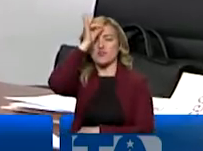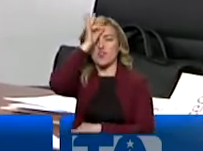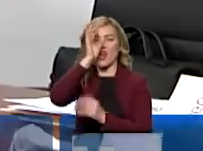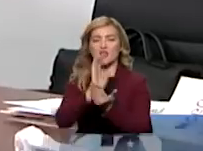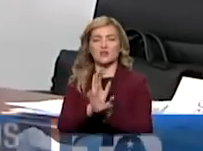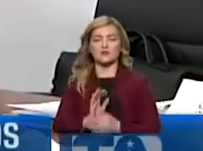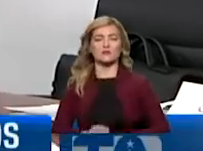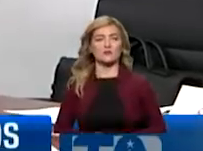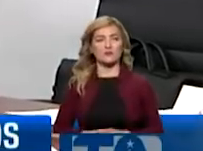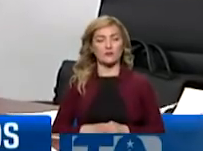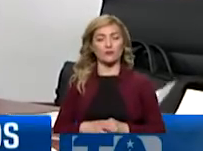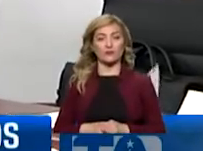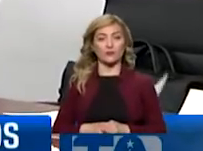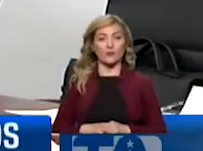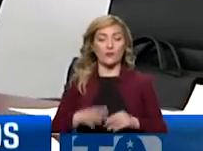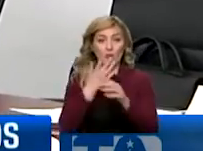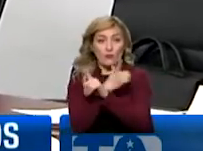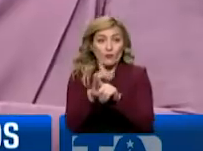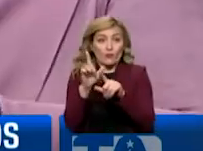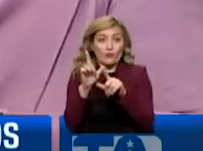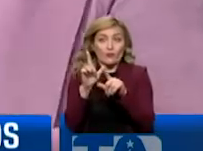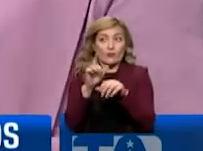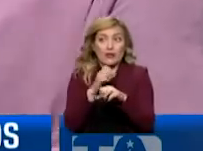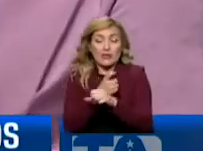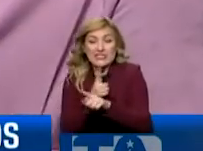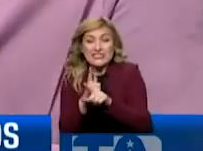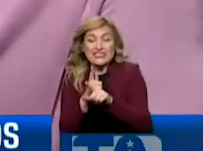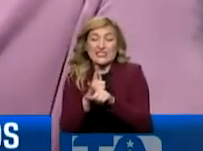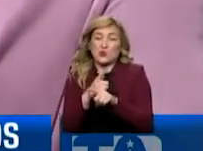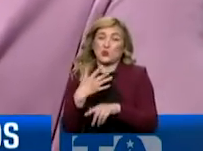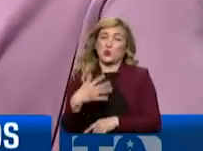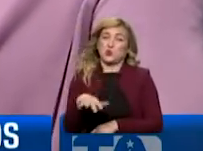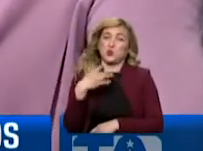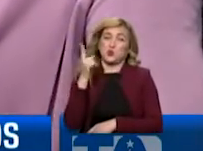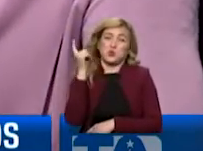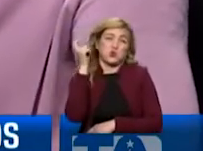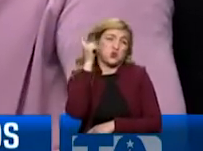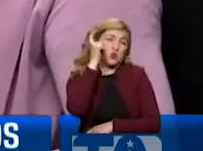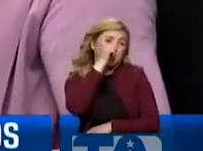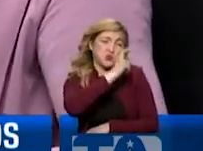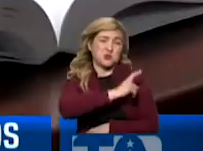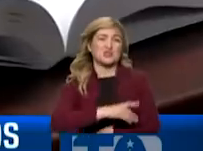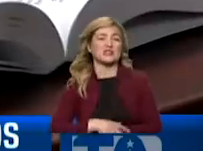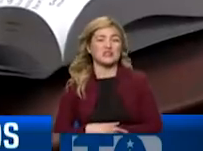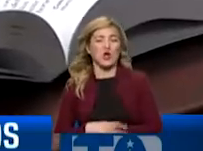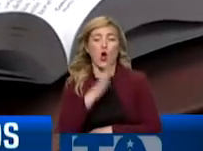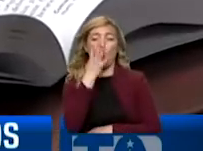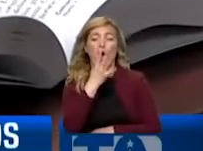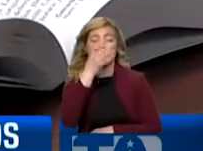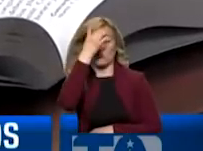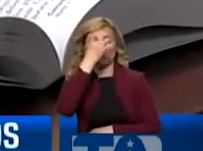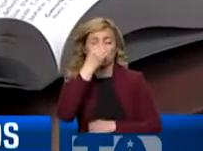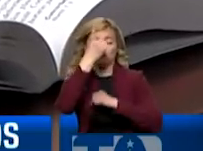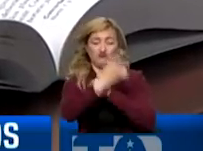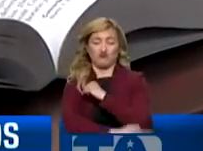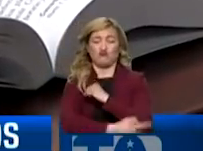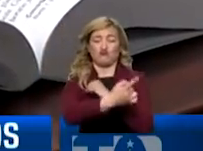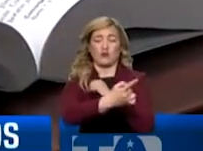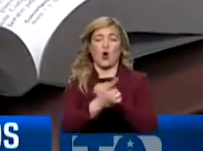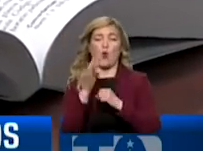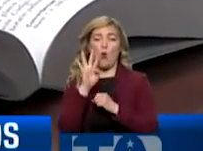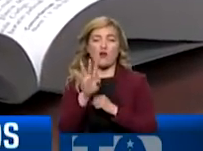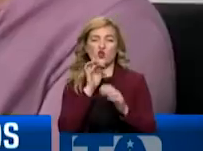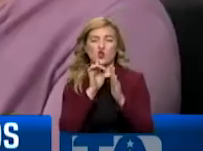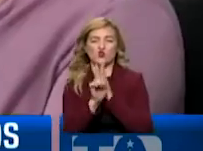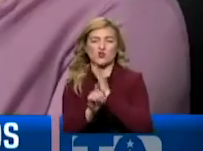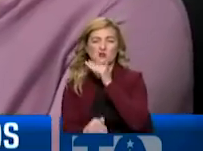Su salida de prisión parece cada vez más lejana. Con 4 sentencias y 2 procesos penales en etapa de instrucción fiscal,